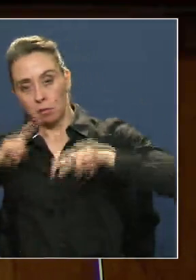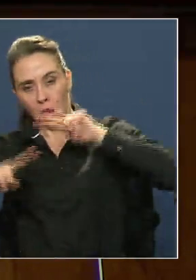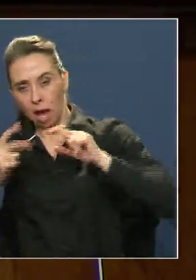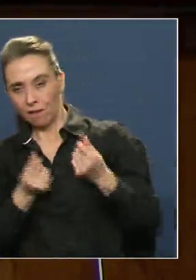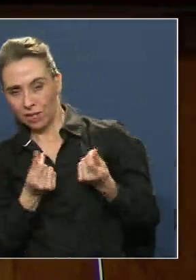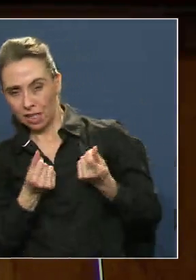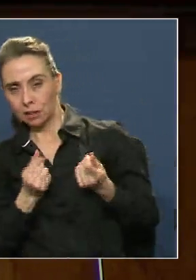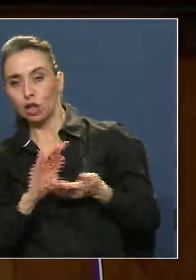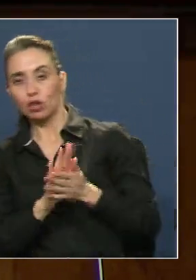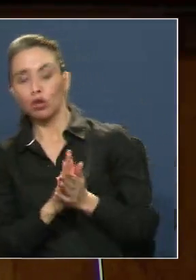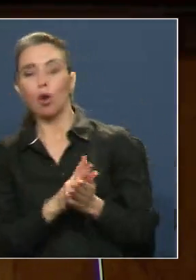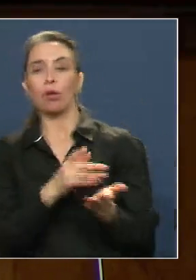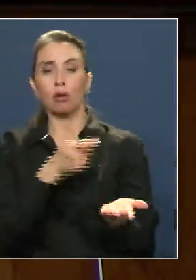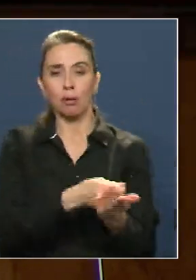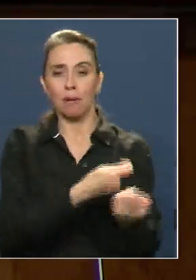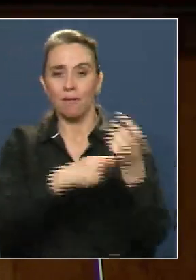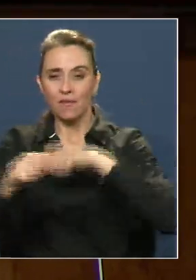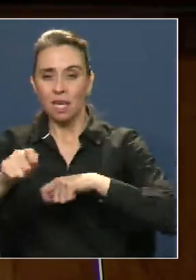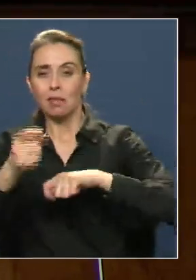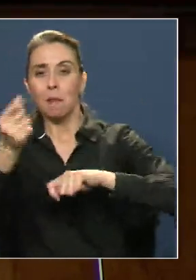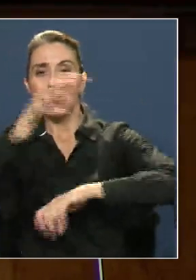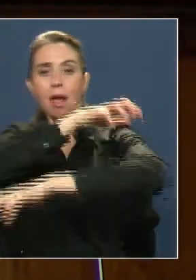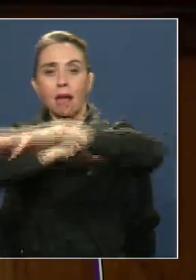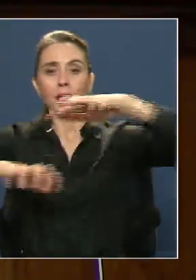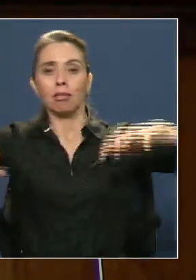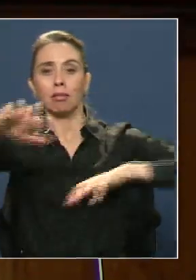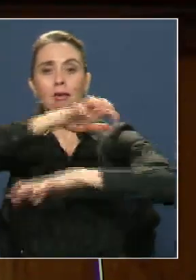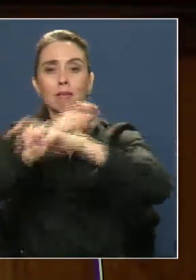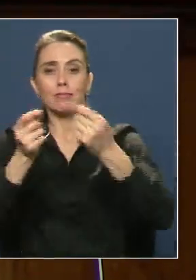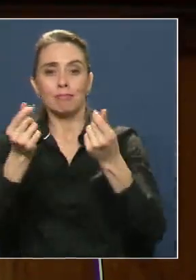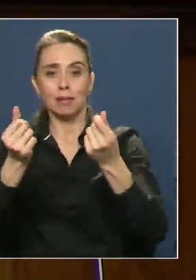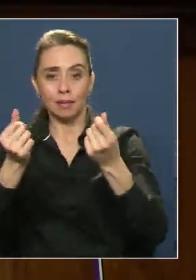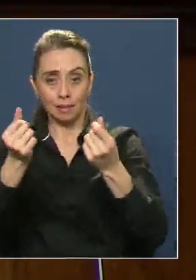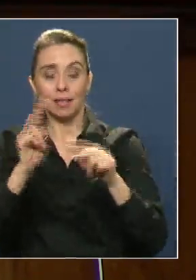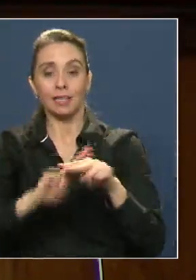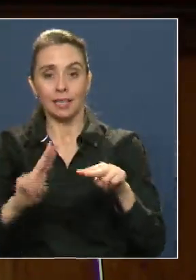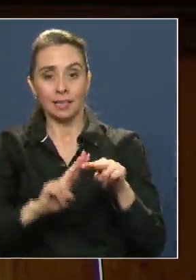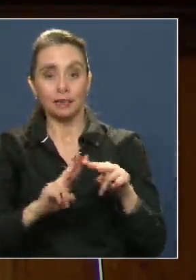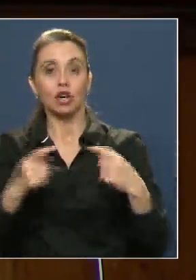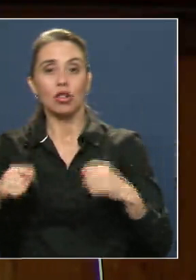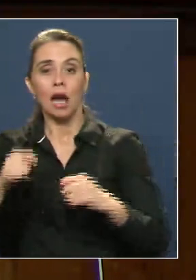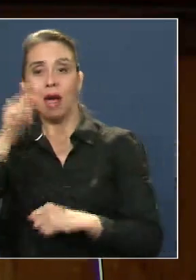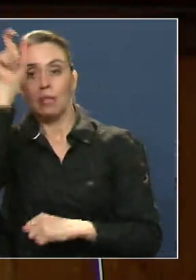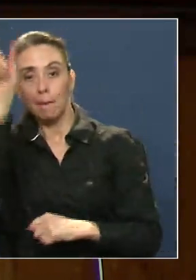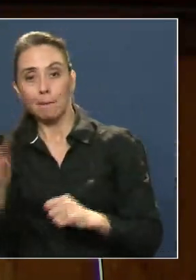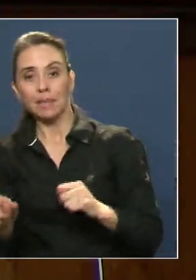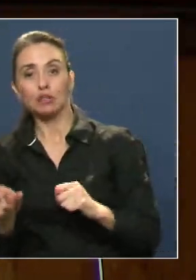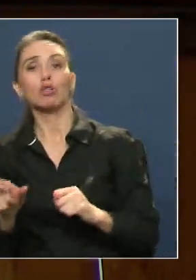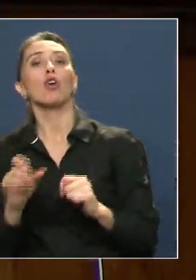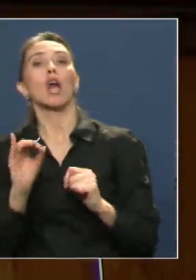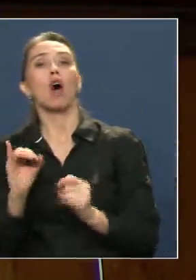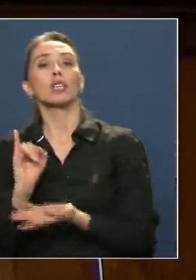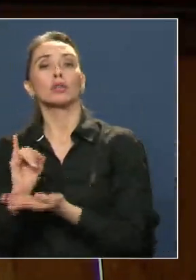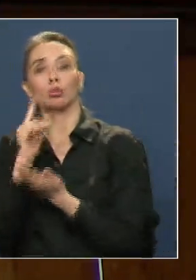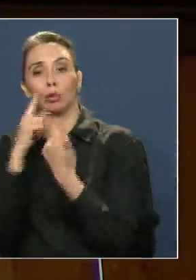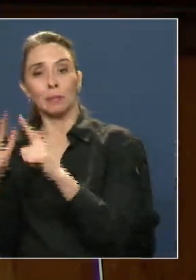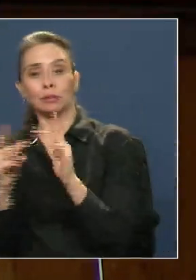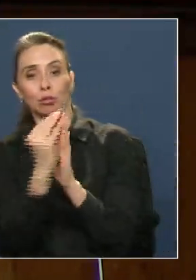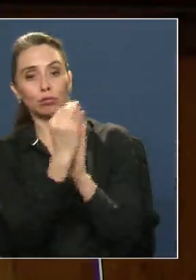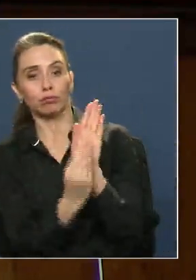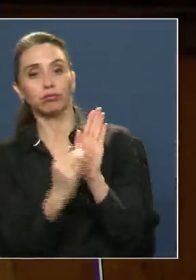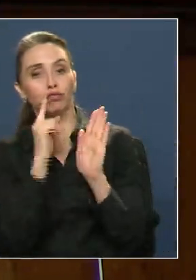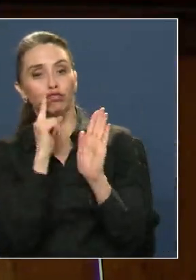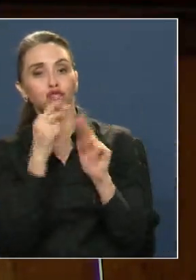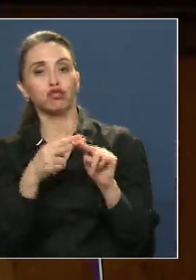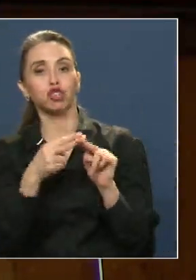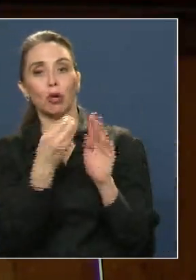los actos, transacciones u operaciones realizadas o que intente realizar alguna de las personas naturales o jurídicas